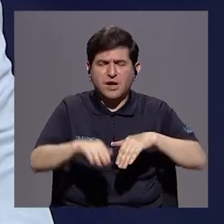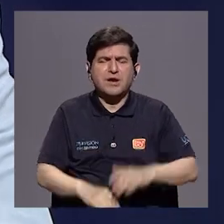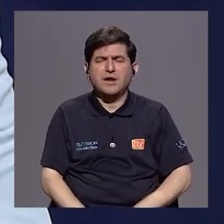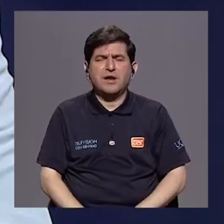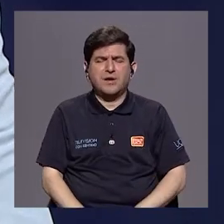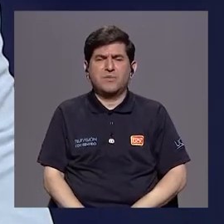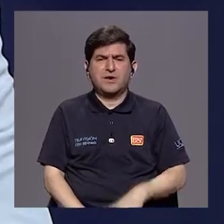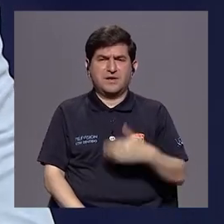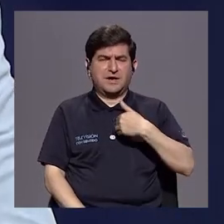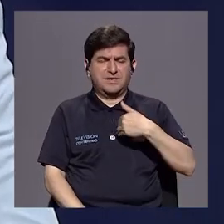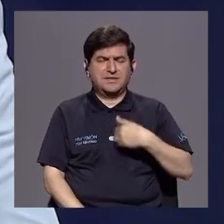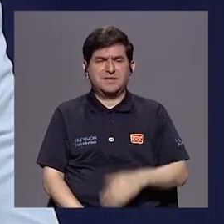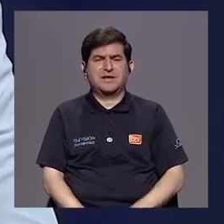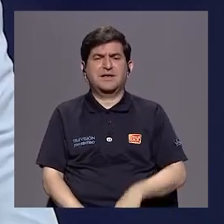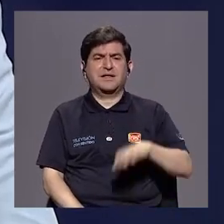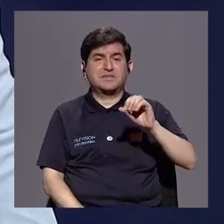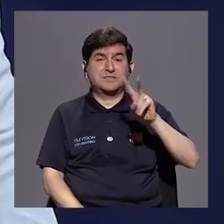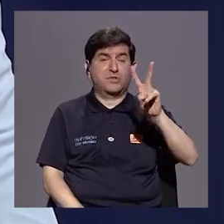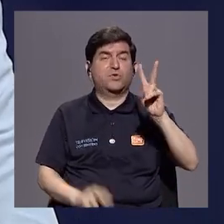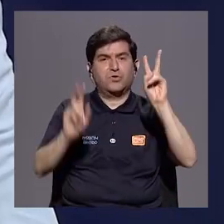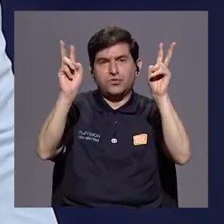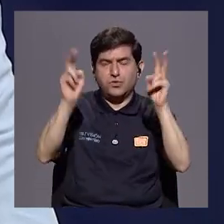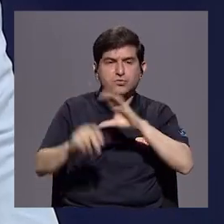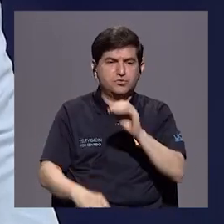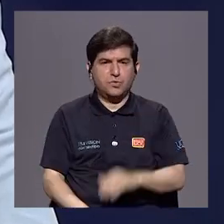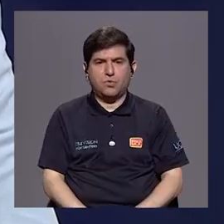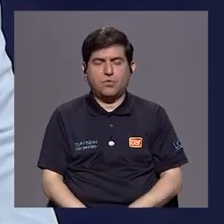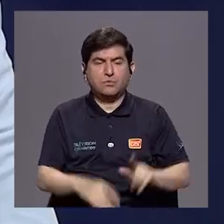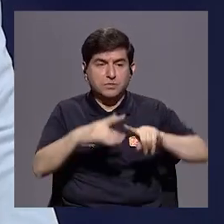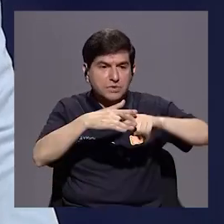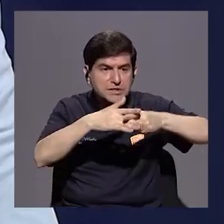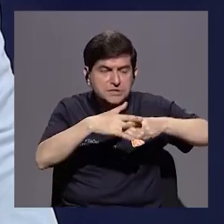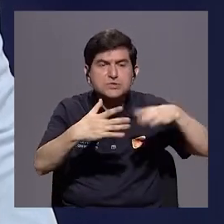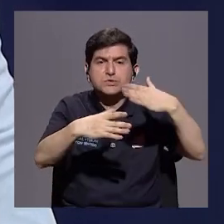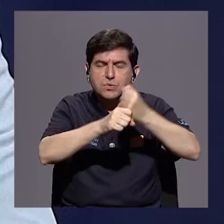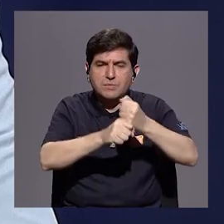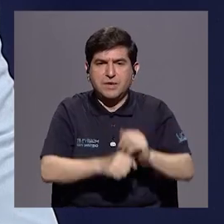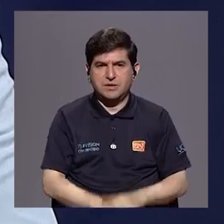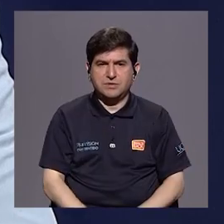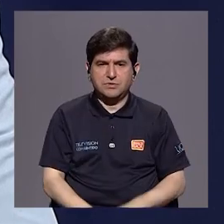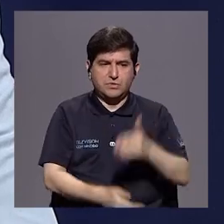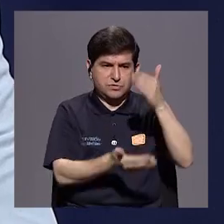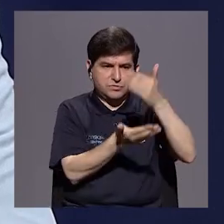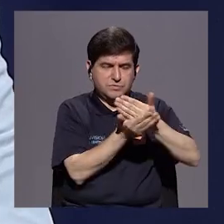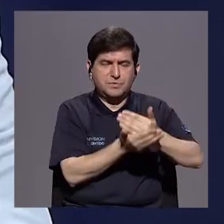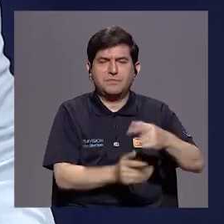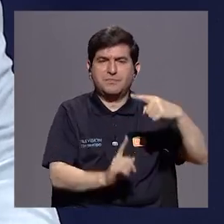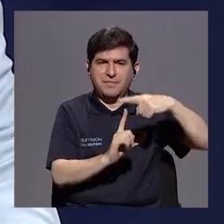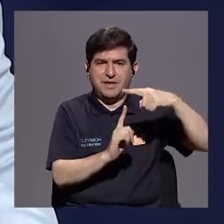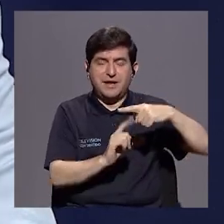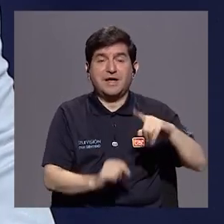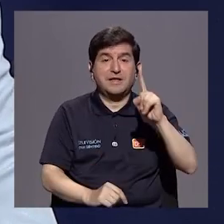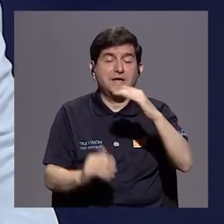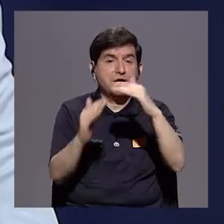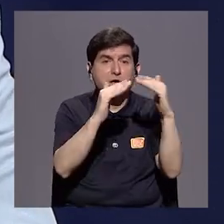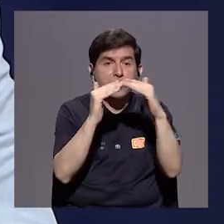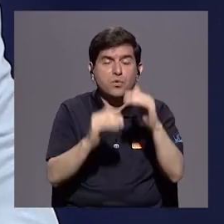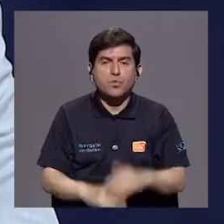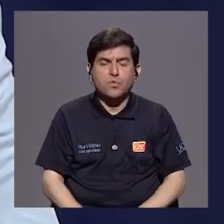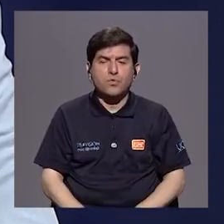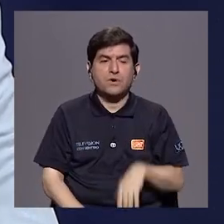o por ejemplo creando en sus instrumentos por ejemplo para que las paradas de taxis de la ciudad